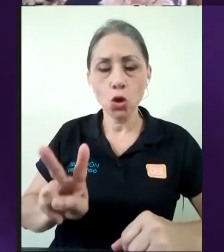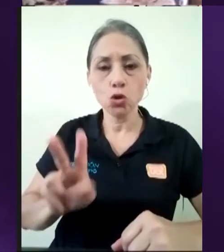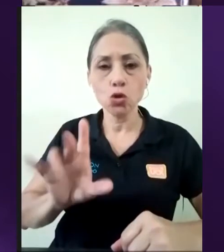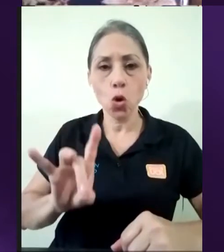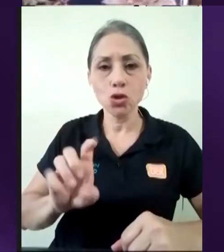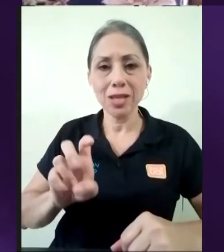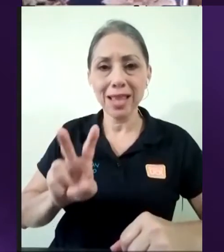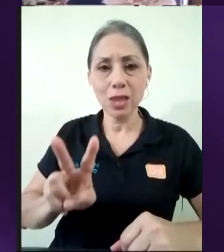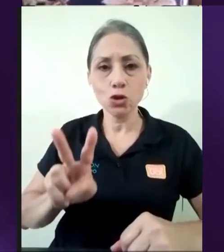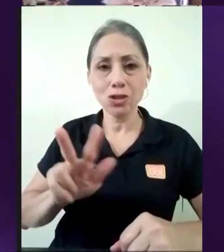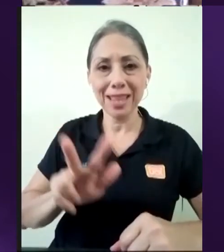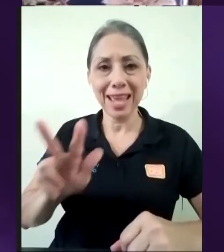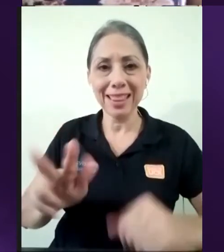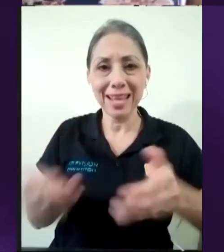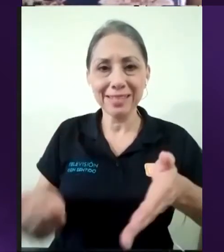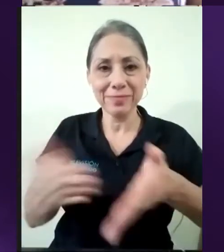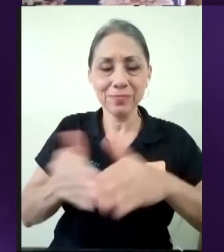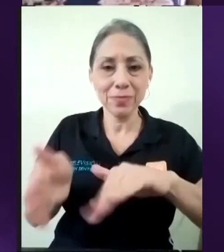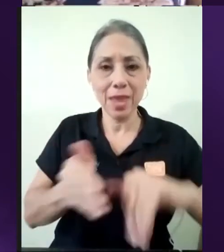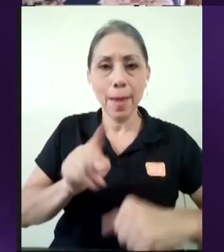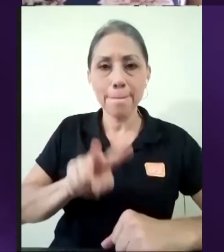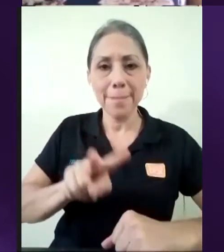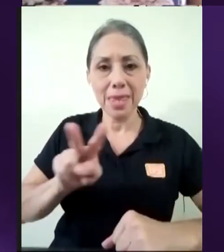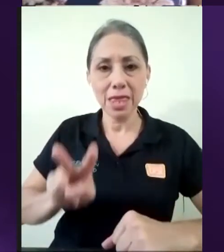2232-8233. Lo voy a repetir,